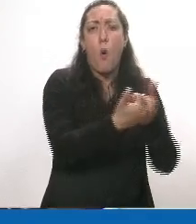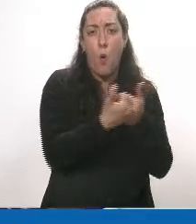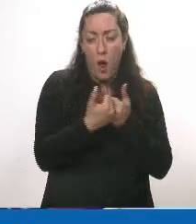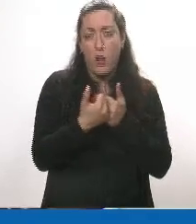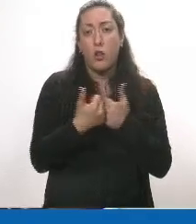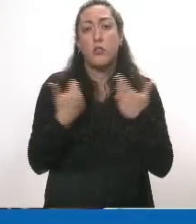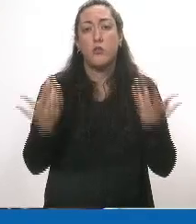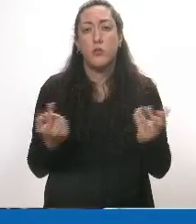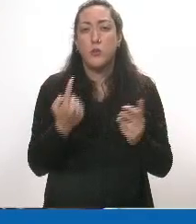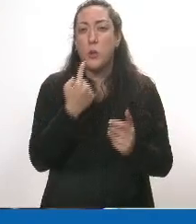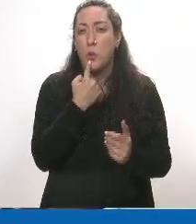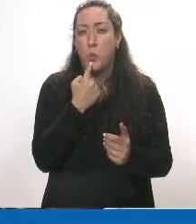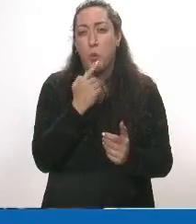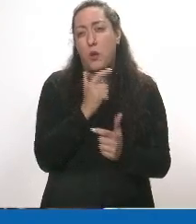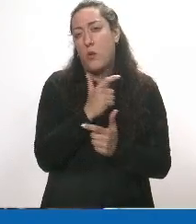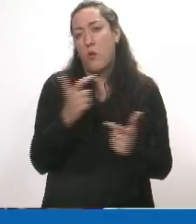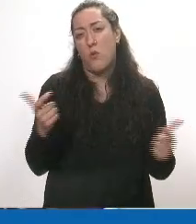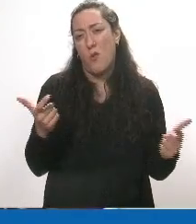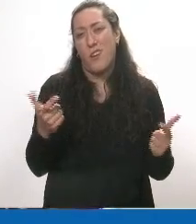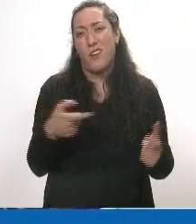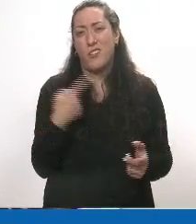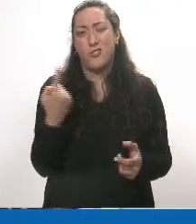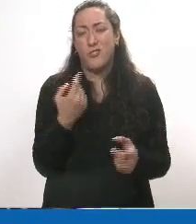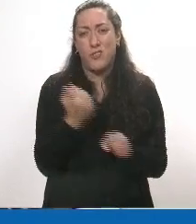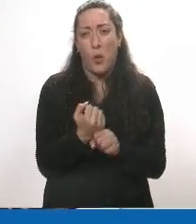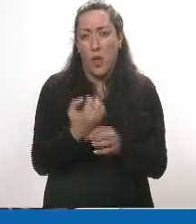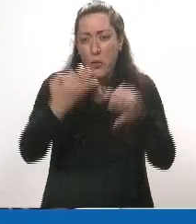menos duda debería haber ahora de que estamos haciendo lo correcto.